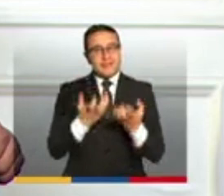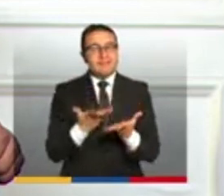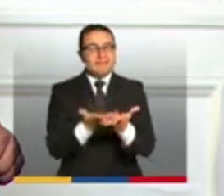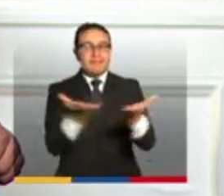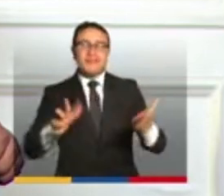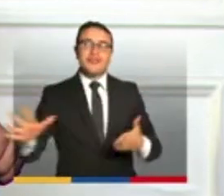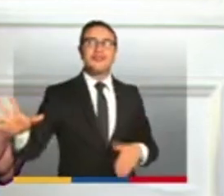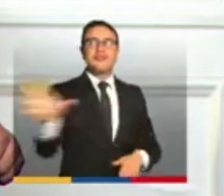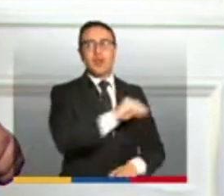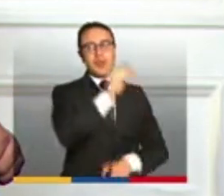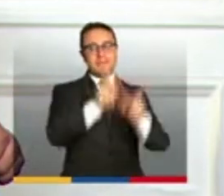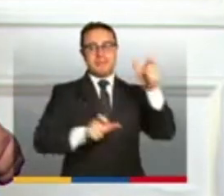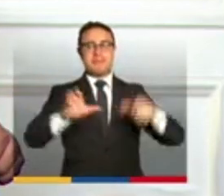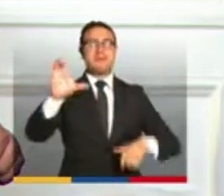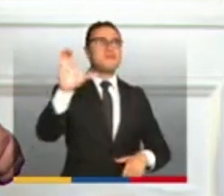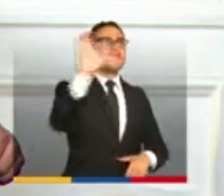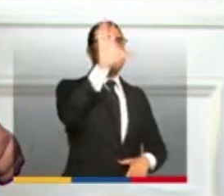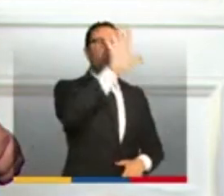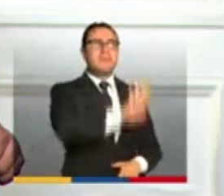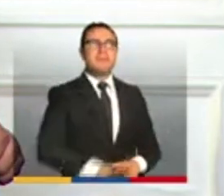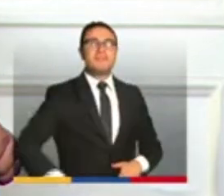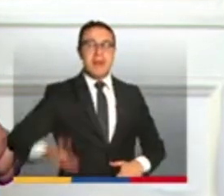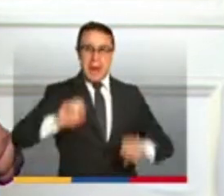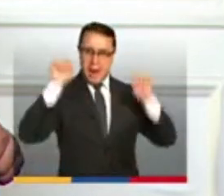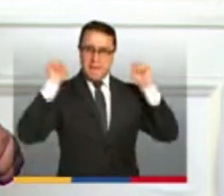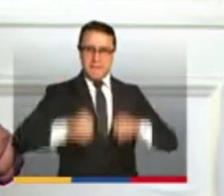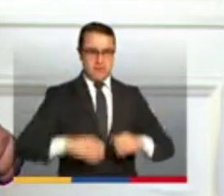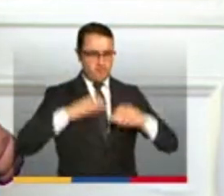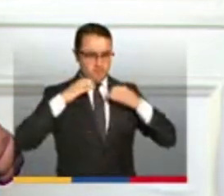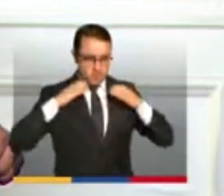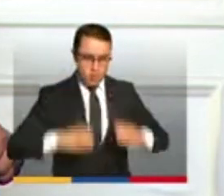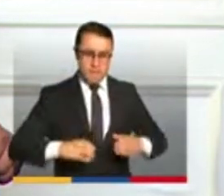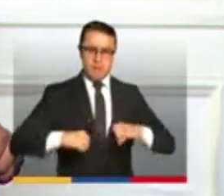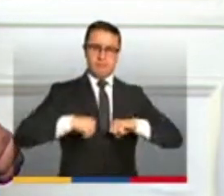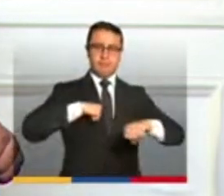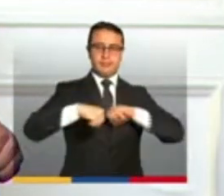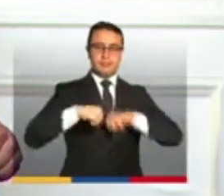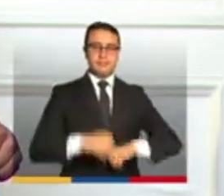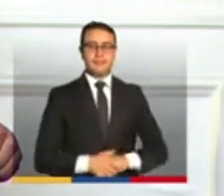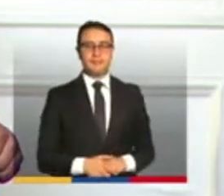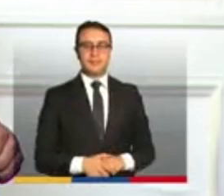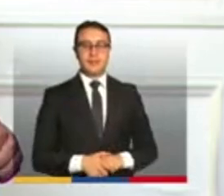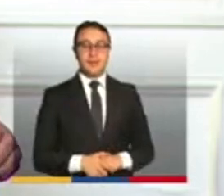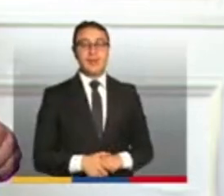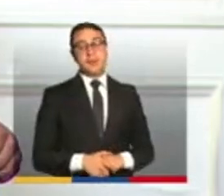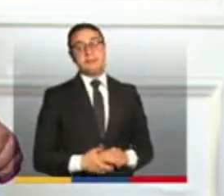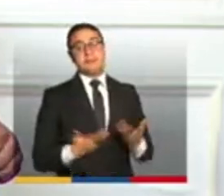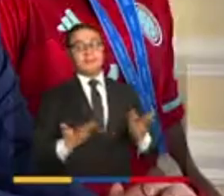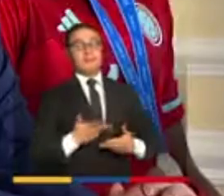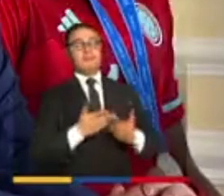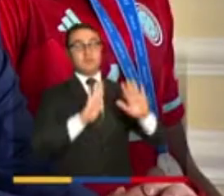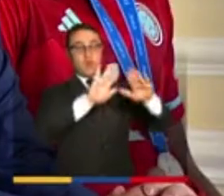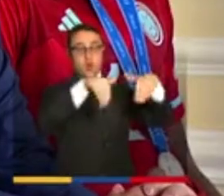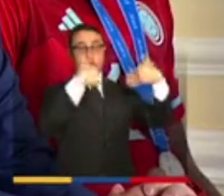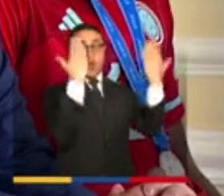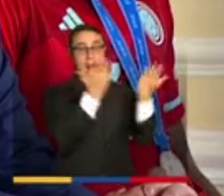actividad física. Y particularmente en el colegio, y nuestro ministro aquí de